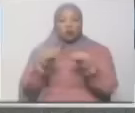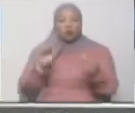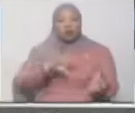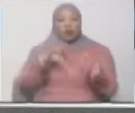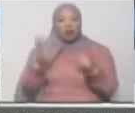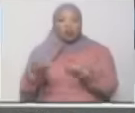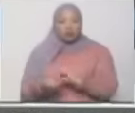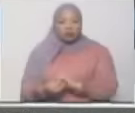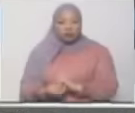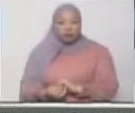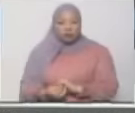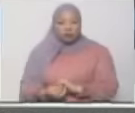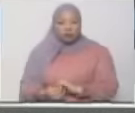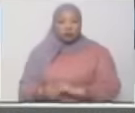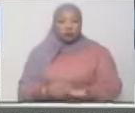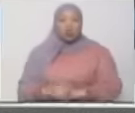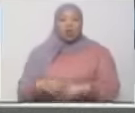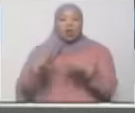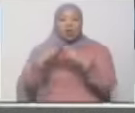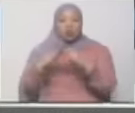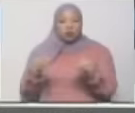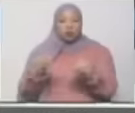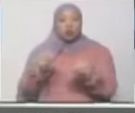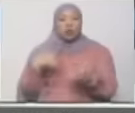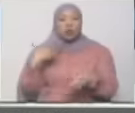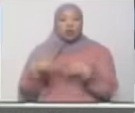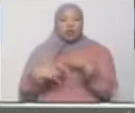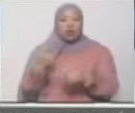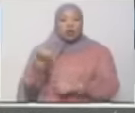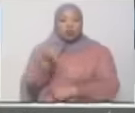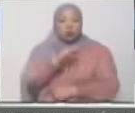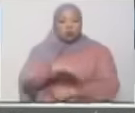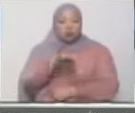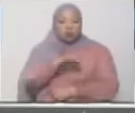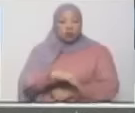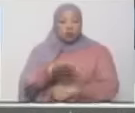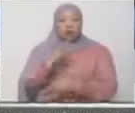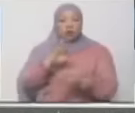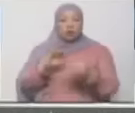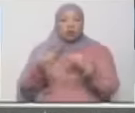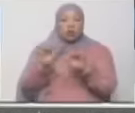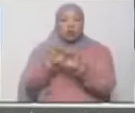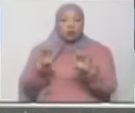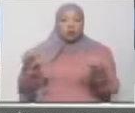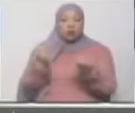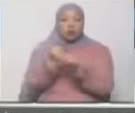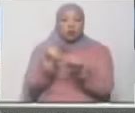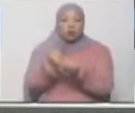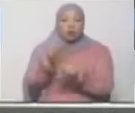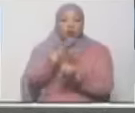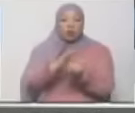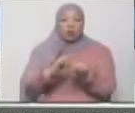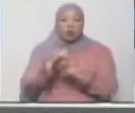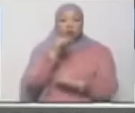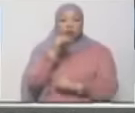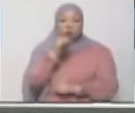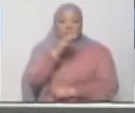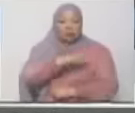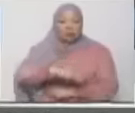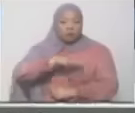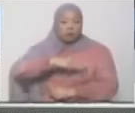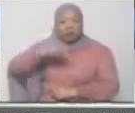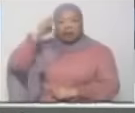transformaciones, todas, las económicas, las sociales, las morales, las educativas, las culturales, las militares,